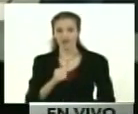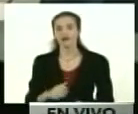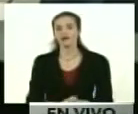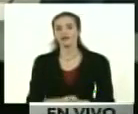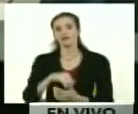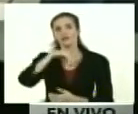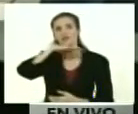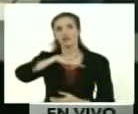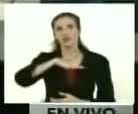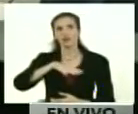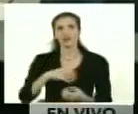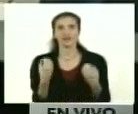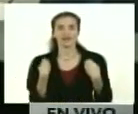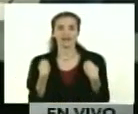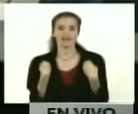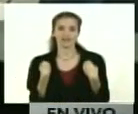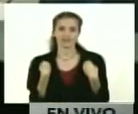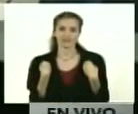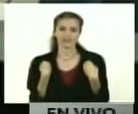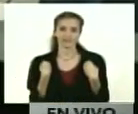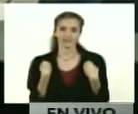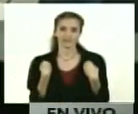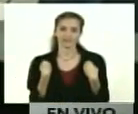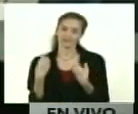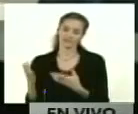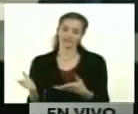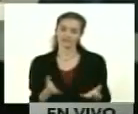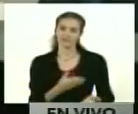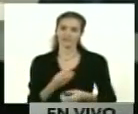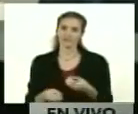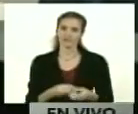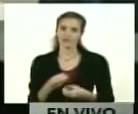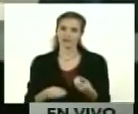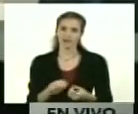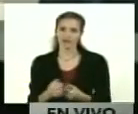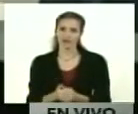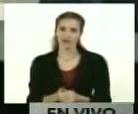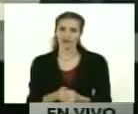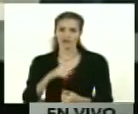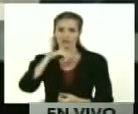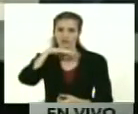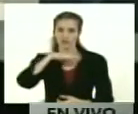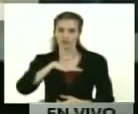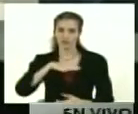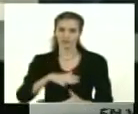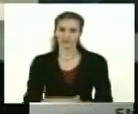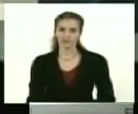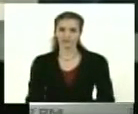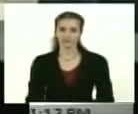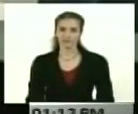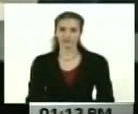de la historia, de la vida, me inviten a Hernán Herrera, que es el cronista de la historia,